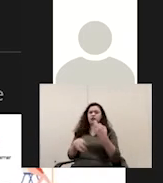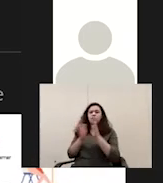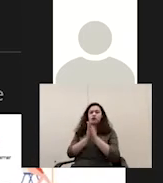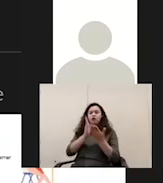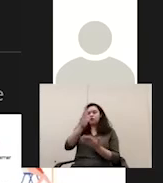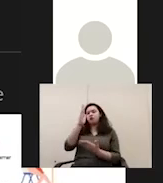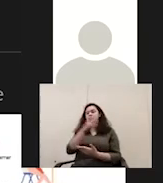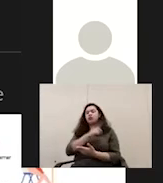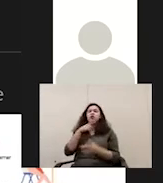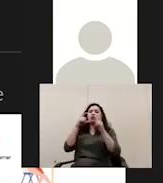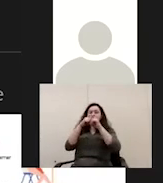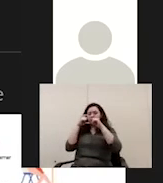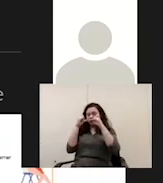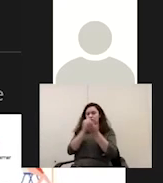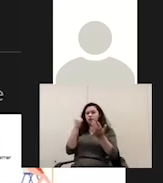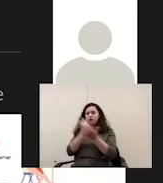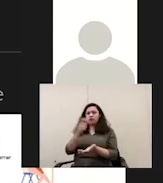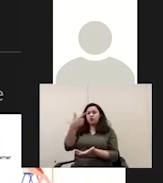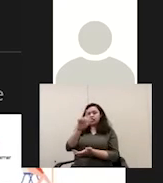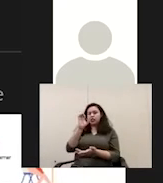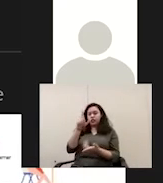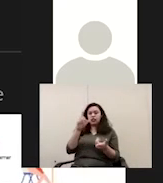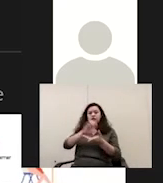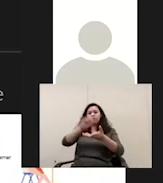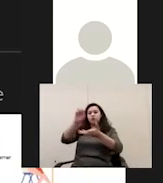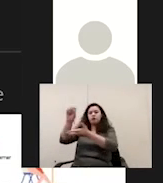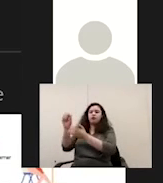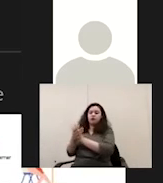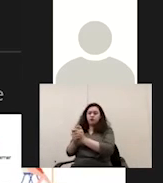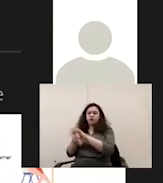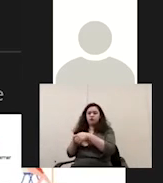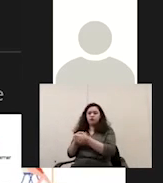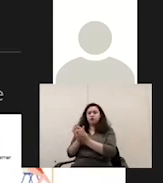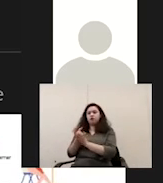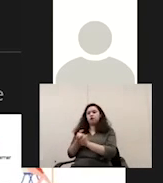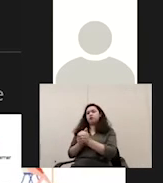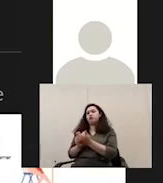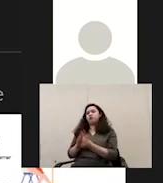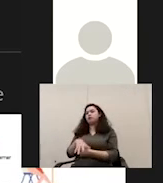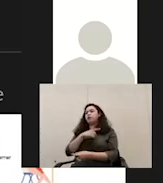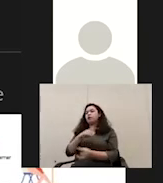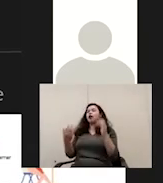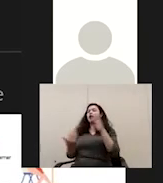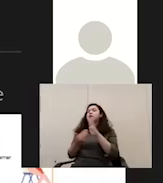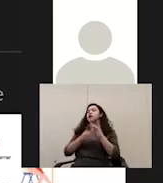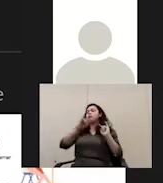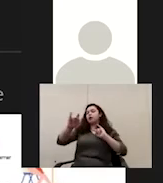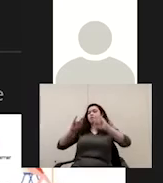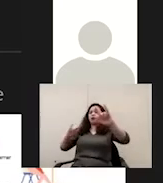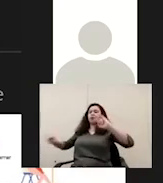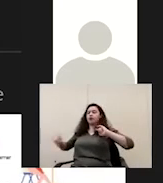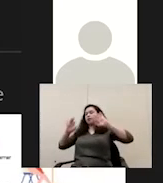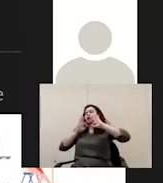colocar gel en las distintas áreas. Hay que distribuir las mesas de tal forma que haya una